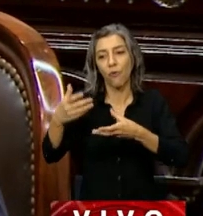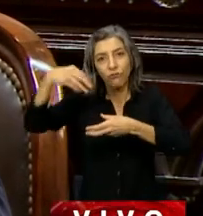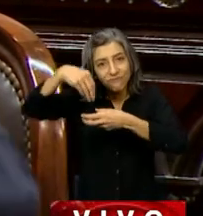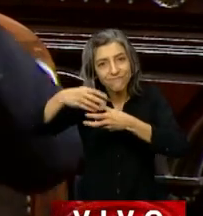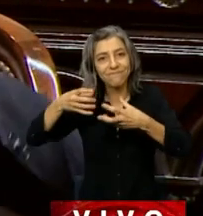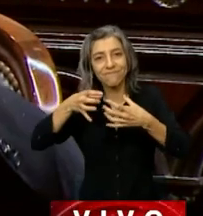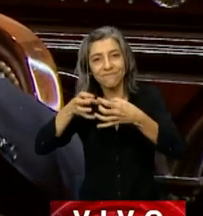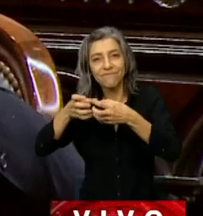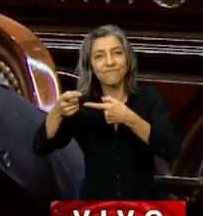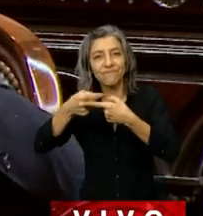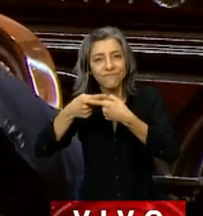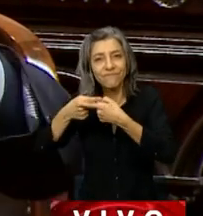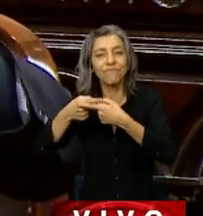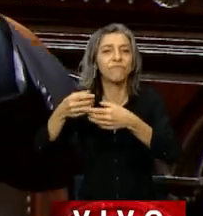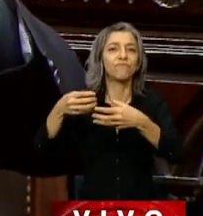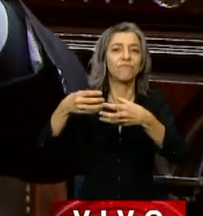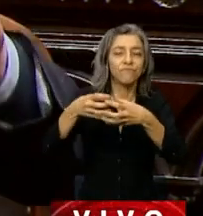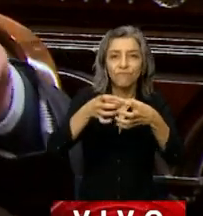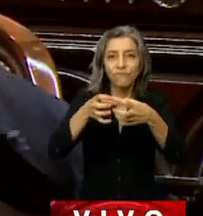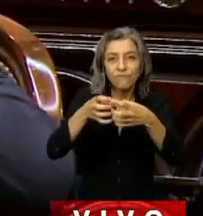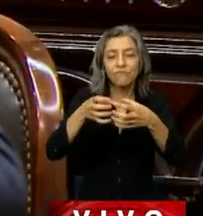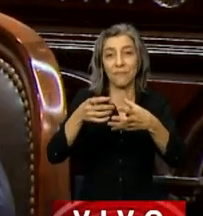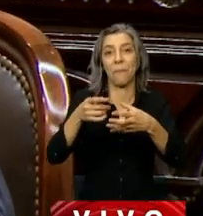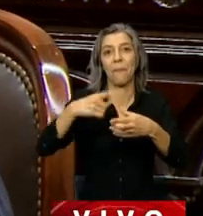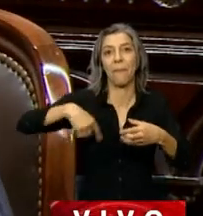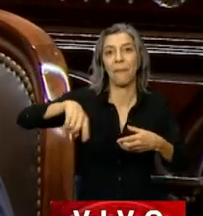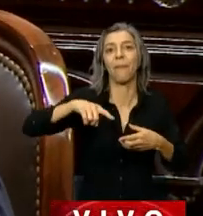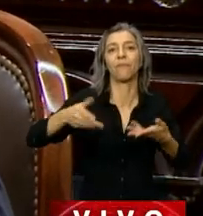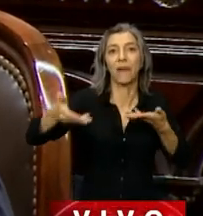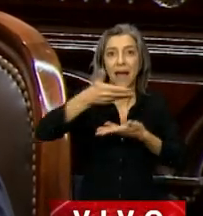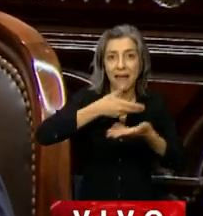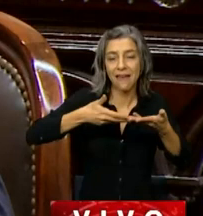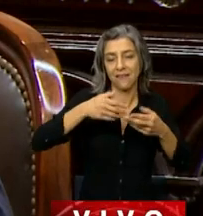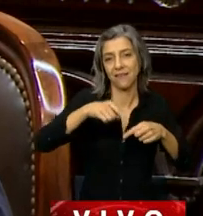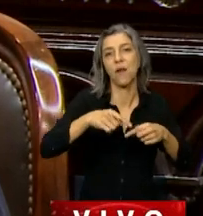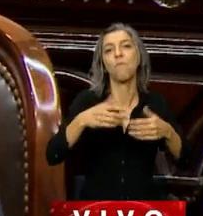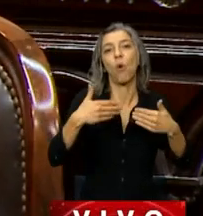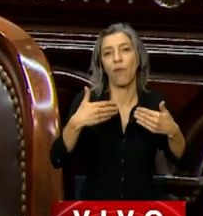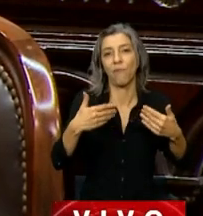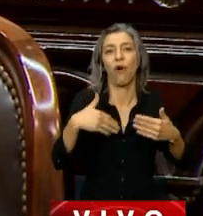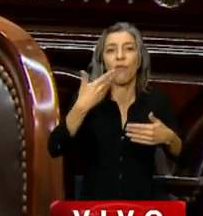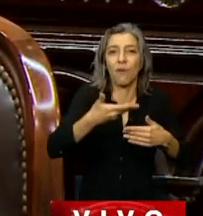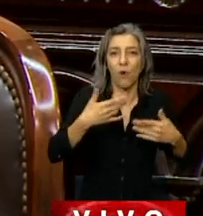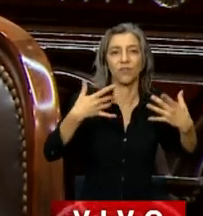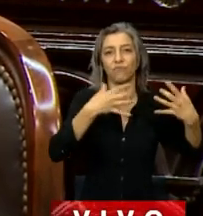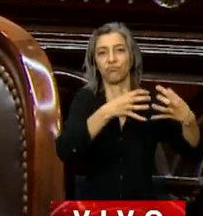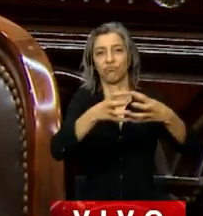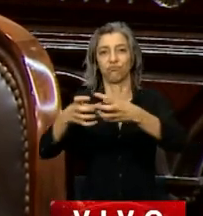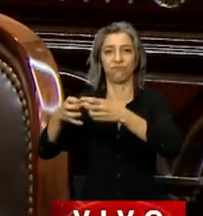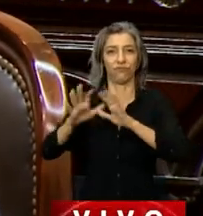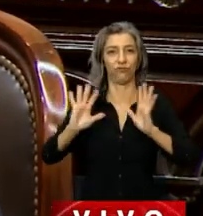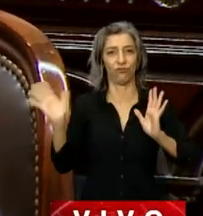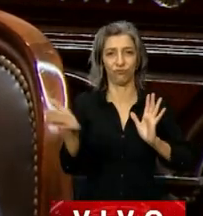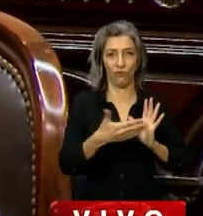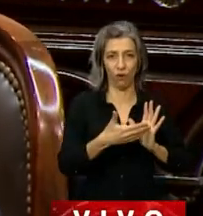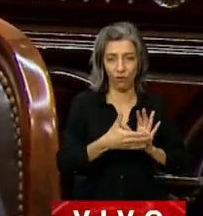responsable, y más en este debate que hoy estamos teniendo lo amerita. Porque si no,